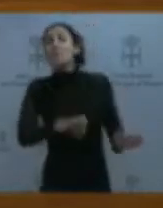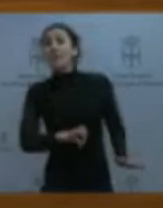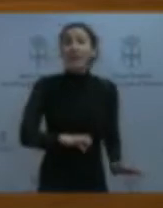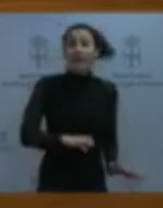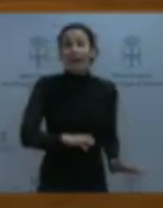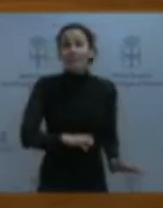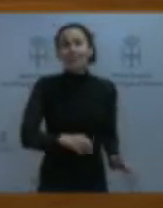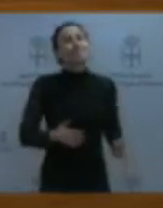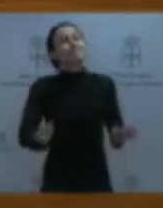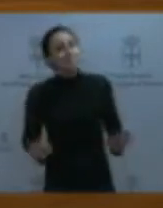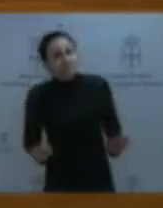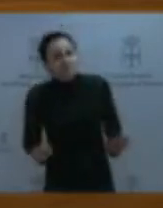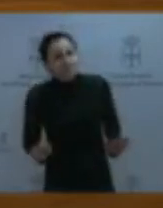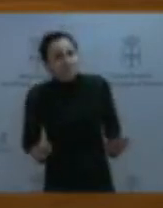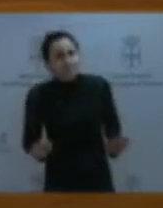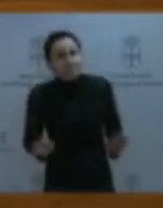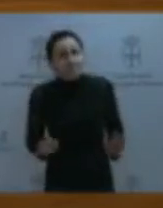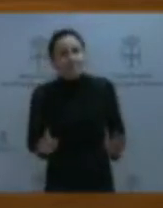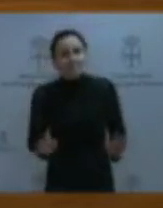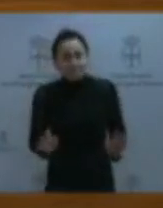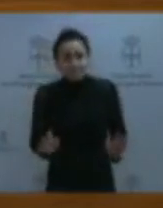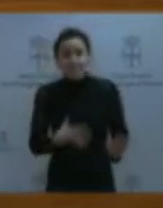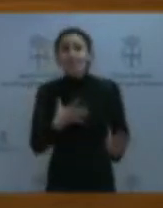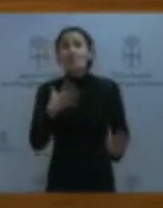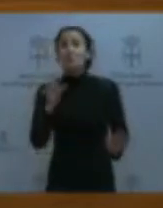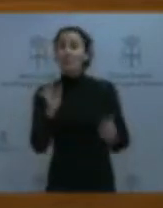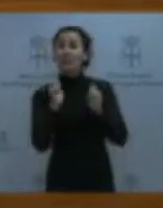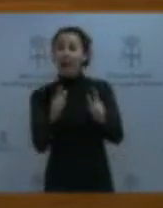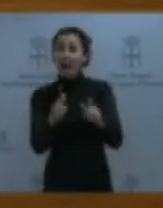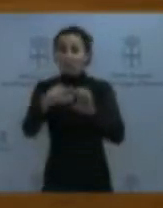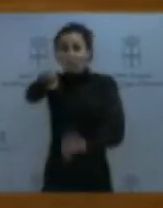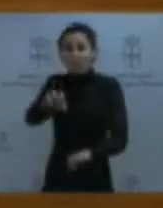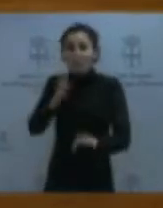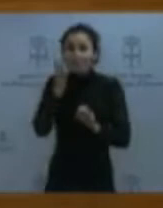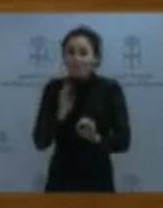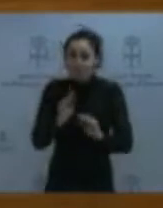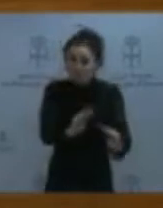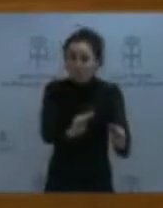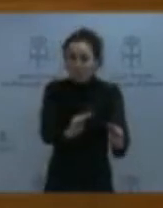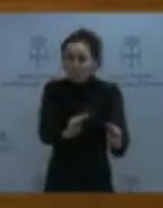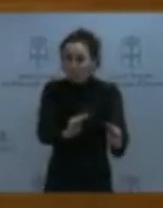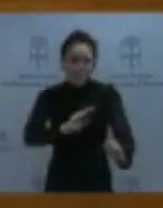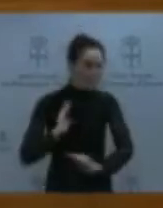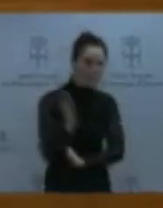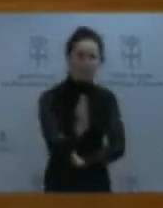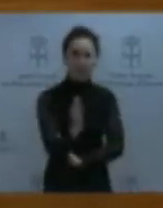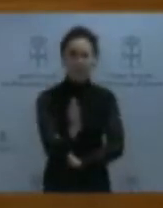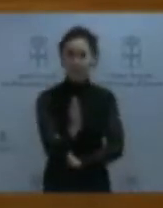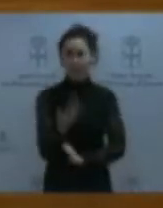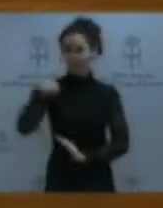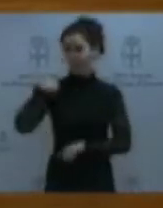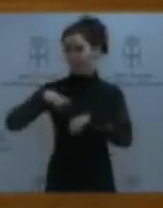con los nacionalistas? ¿Era bueno pactar con los nacionalistas? ¿Qué pasa? ¿Que los nacionalistas hace un año eran distintos a como son